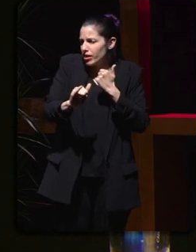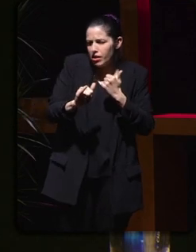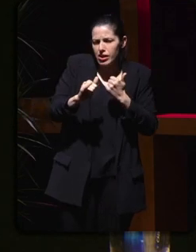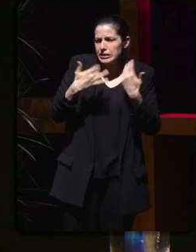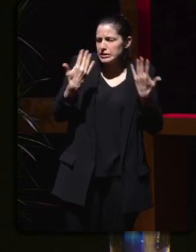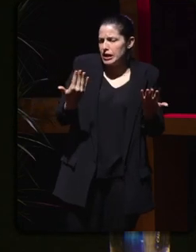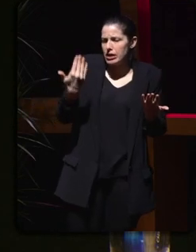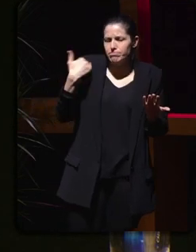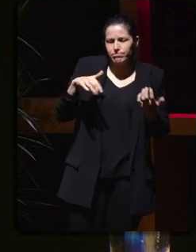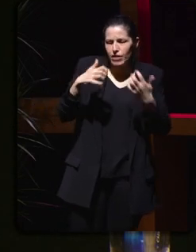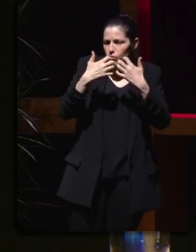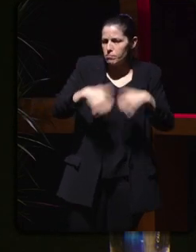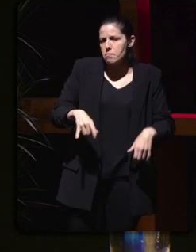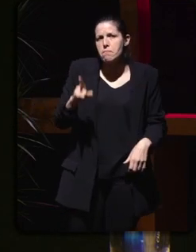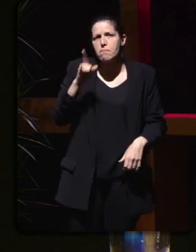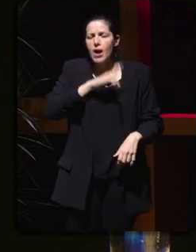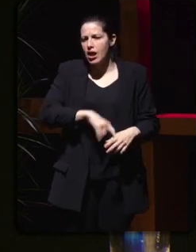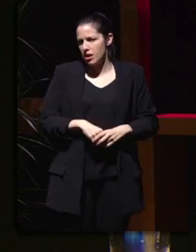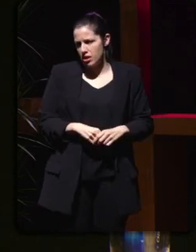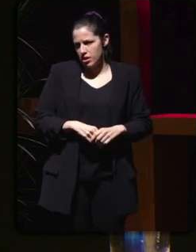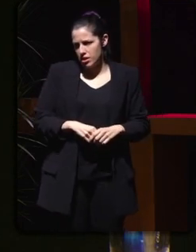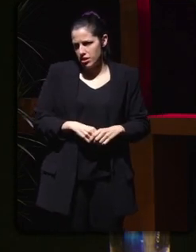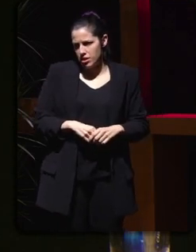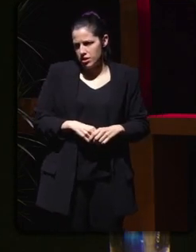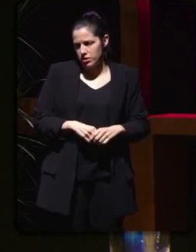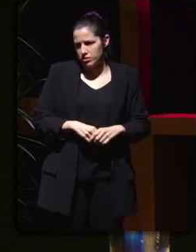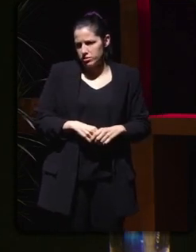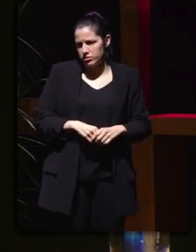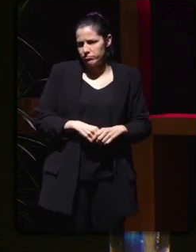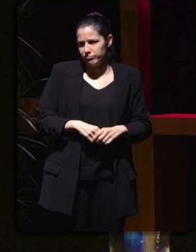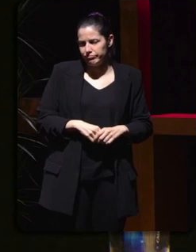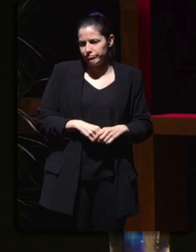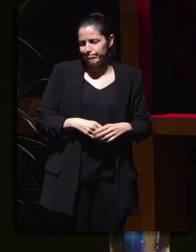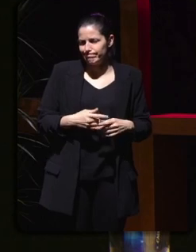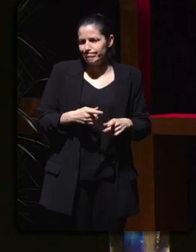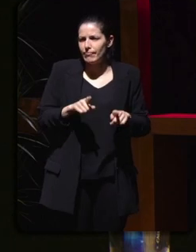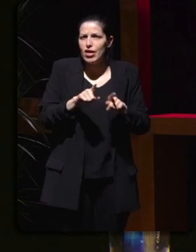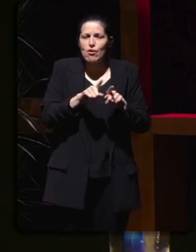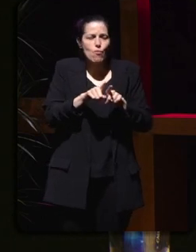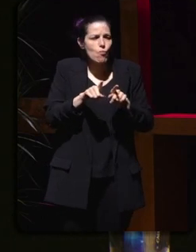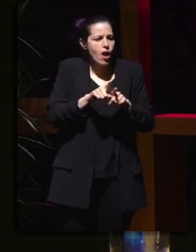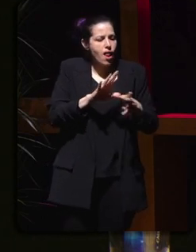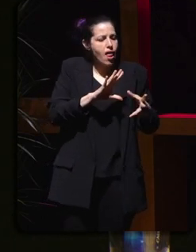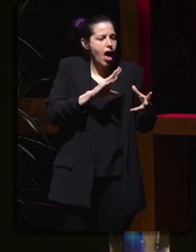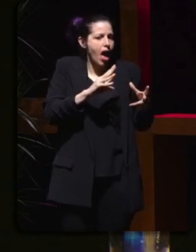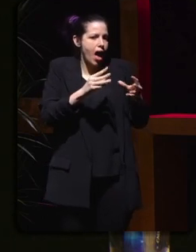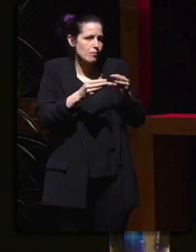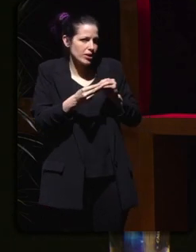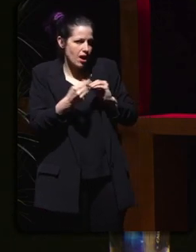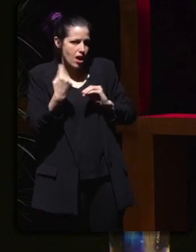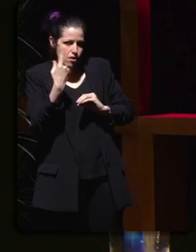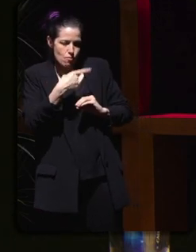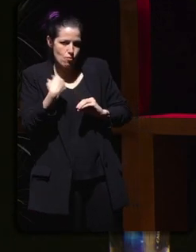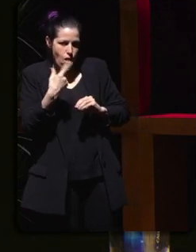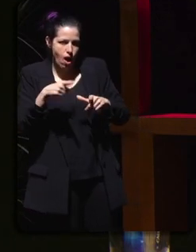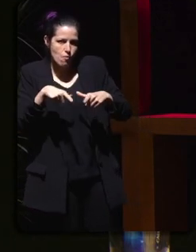Entonces ya está mal y nos dicen que es subjetivo como si decir que aplicar la boca la vulva